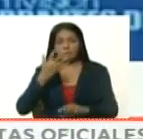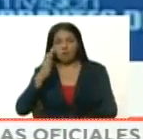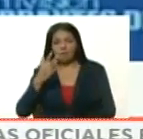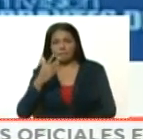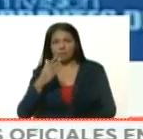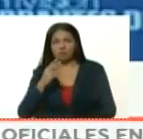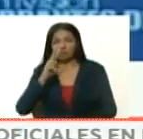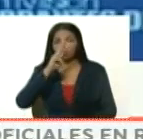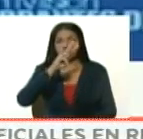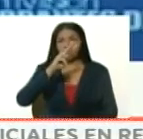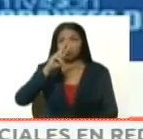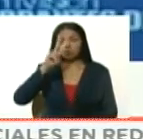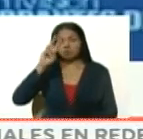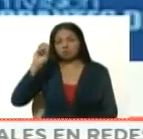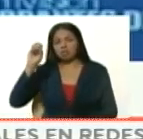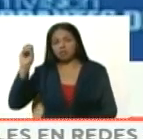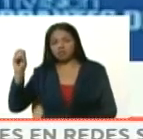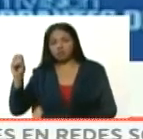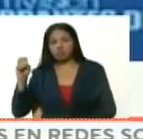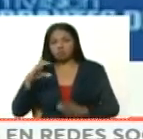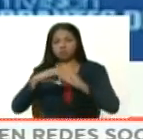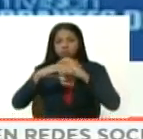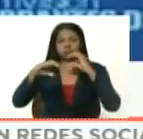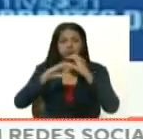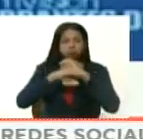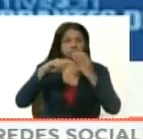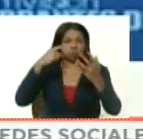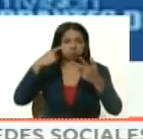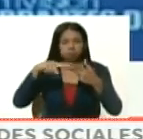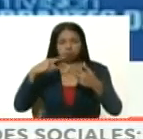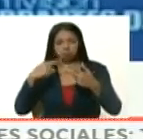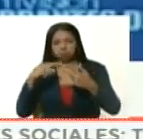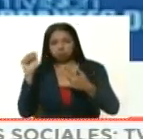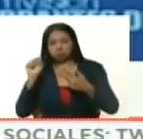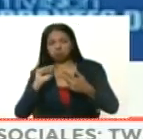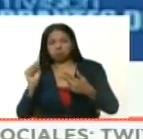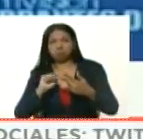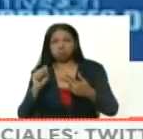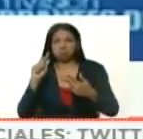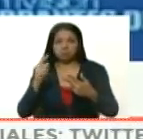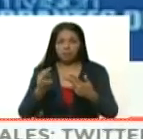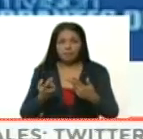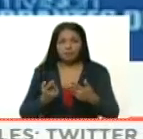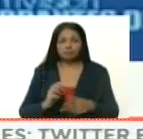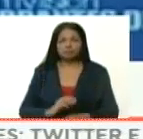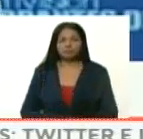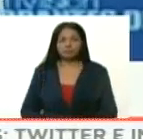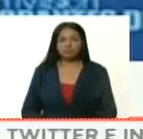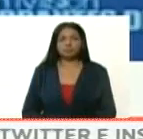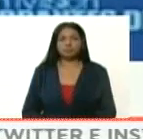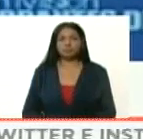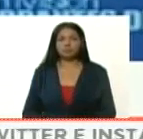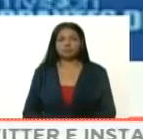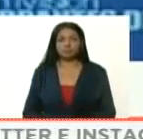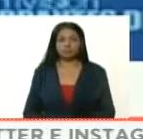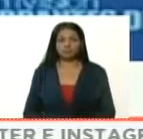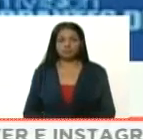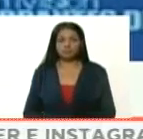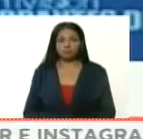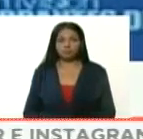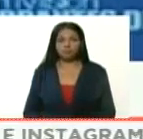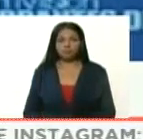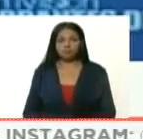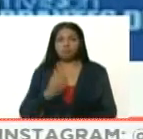con 200 vehículos, camionetas tipo Ritz P11 Dongfeng 4x4 doble cabina